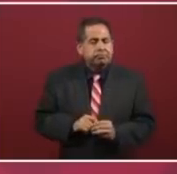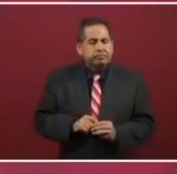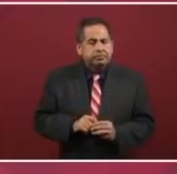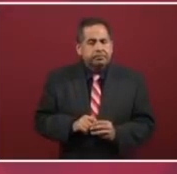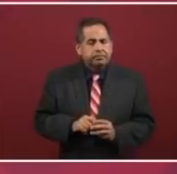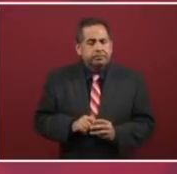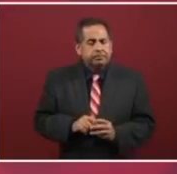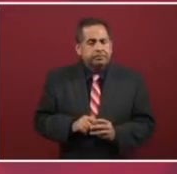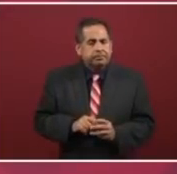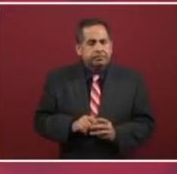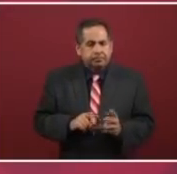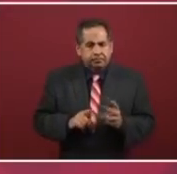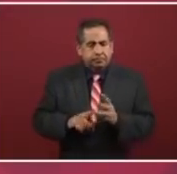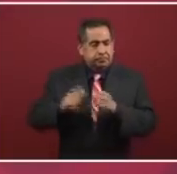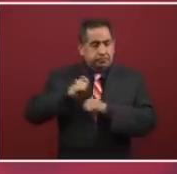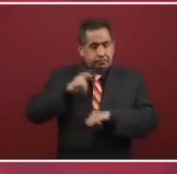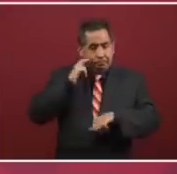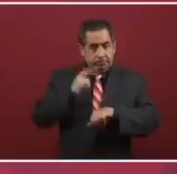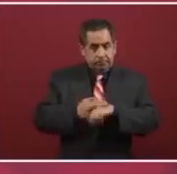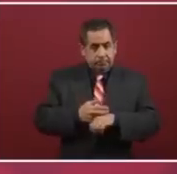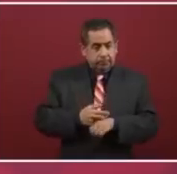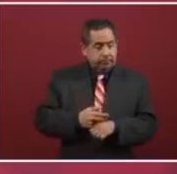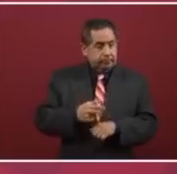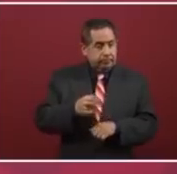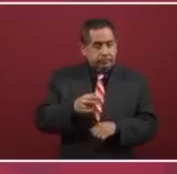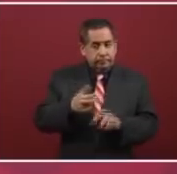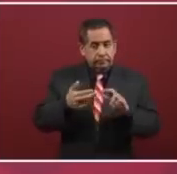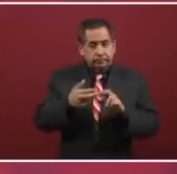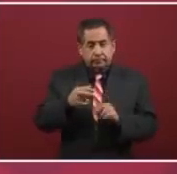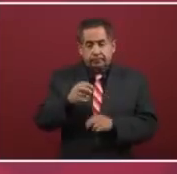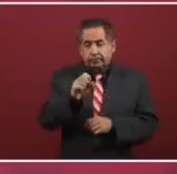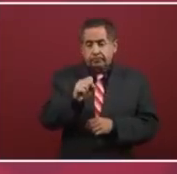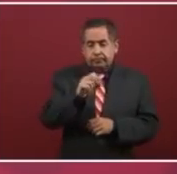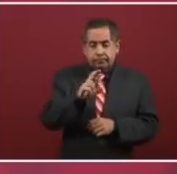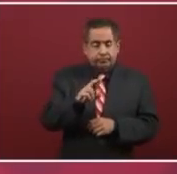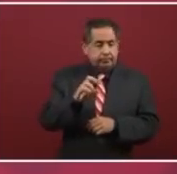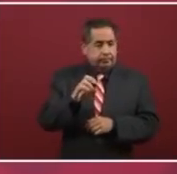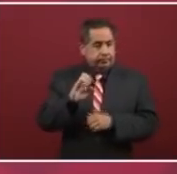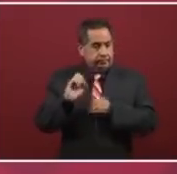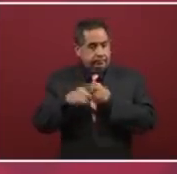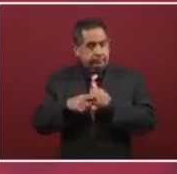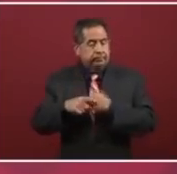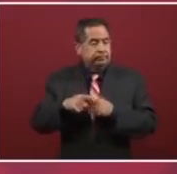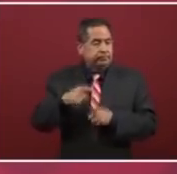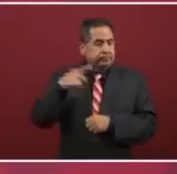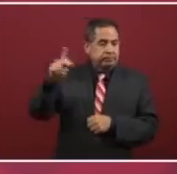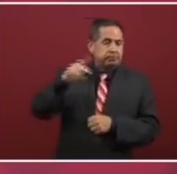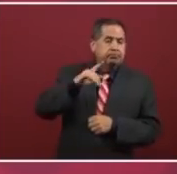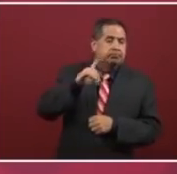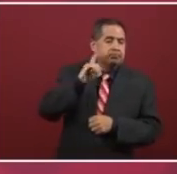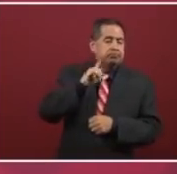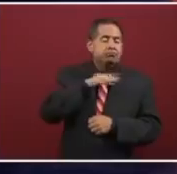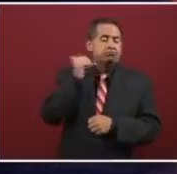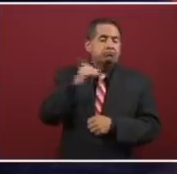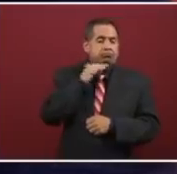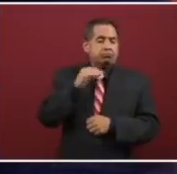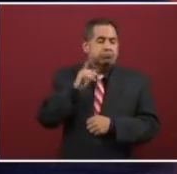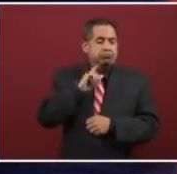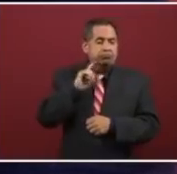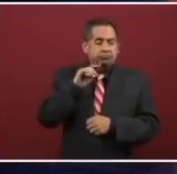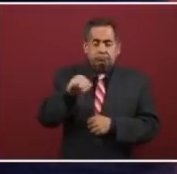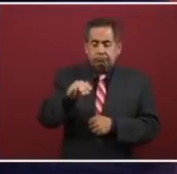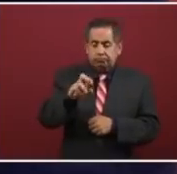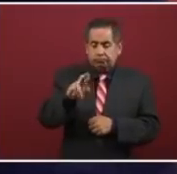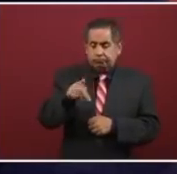la canciller de Alemania, señora Merkel, porque son